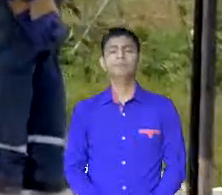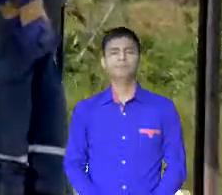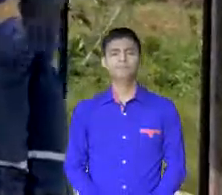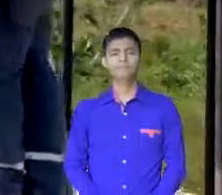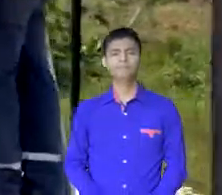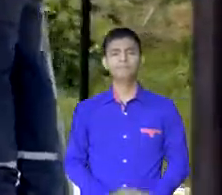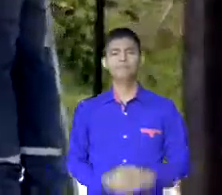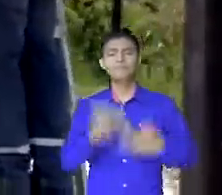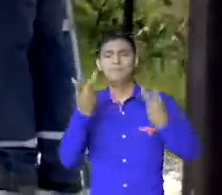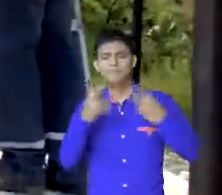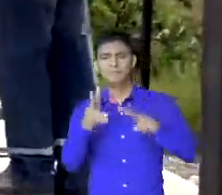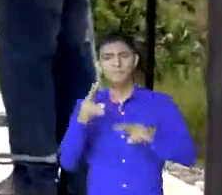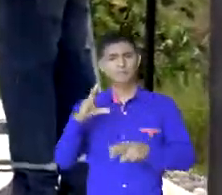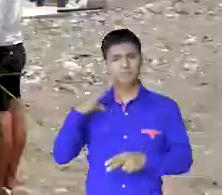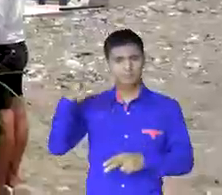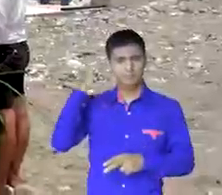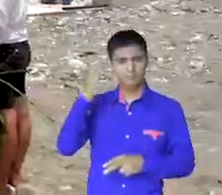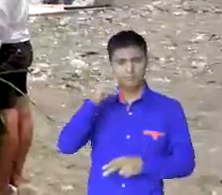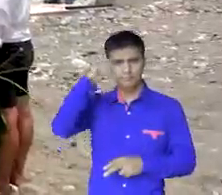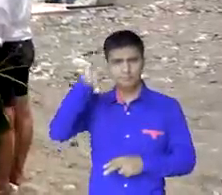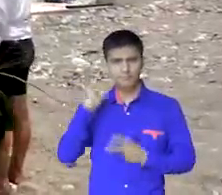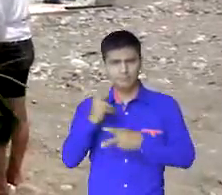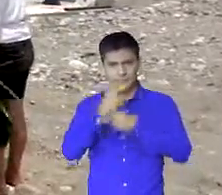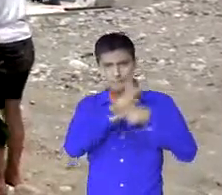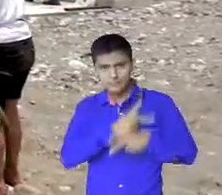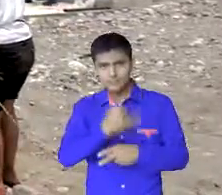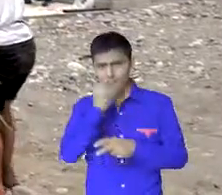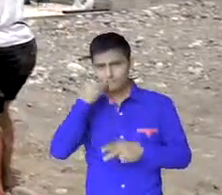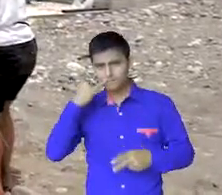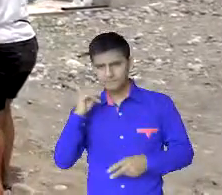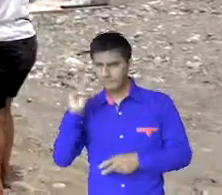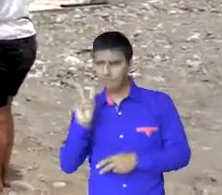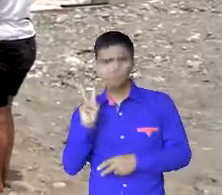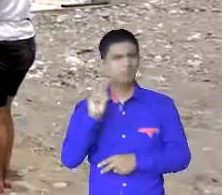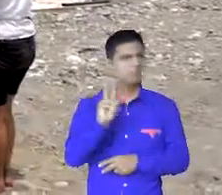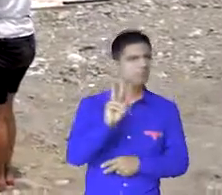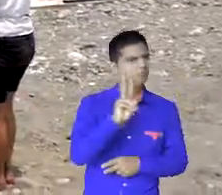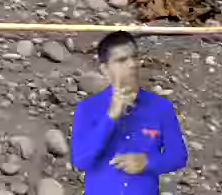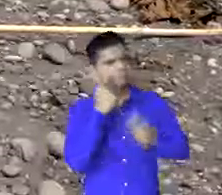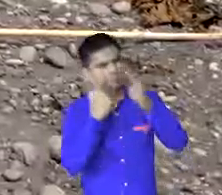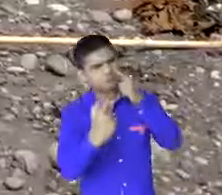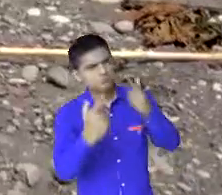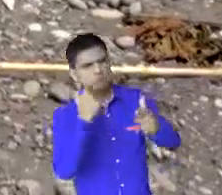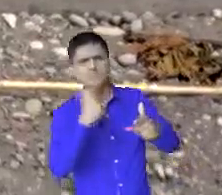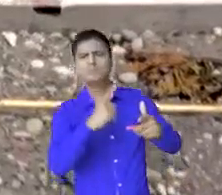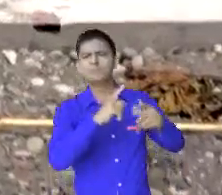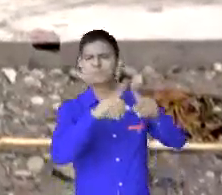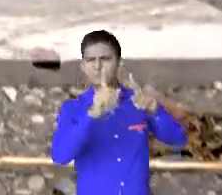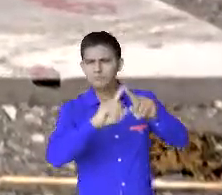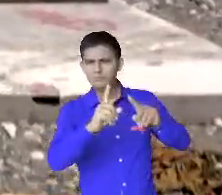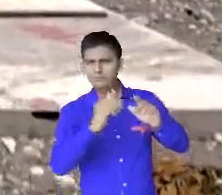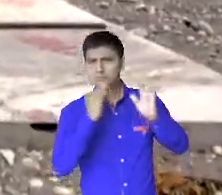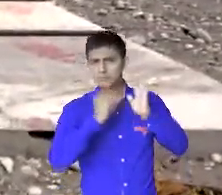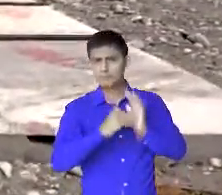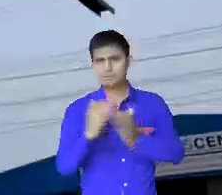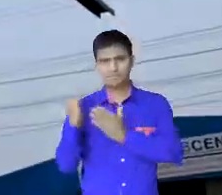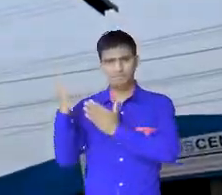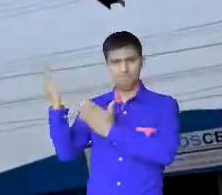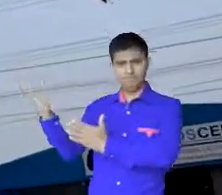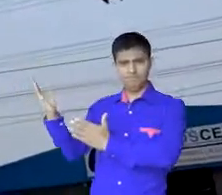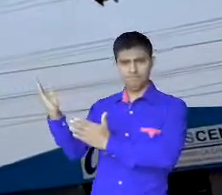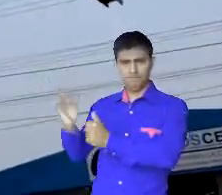breve recorrido, el señor alcalde Vinicio Vega y el concejal Javier Pazminio visitaron varias obras. El primer sitio fue donde se levanta